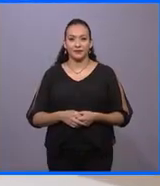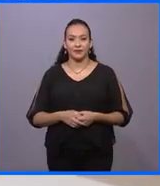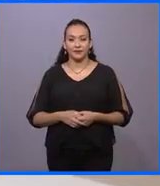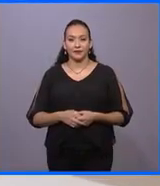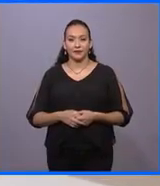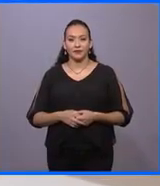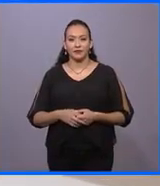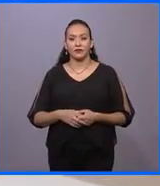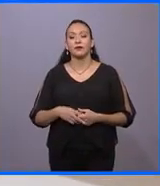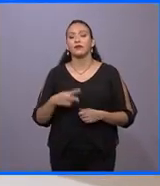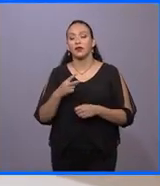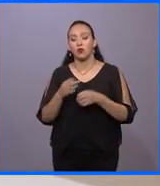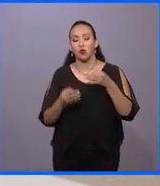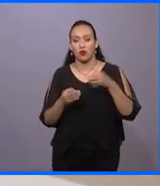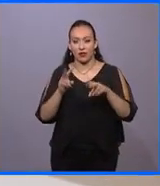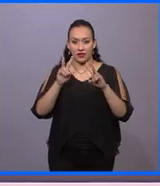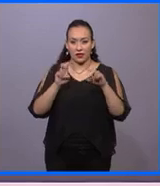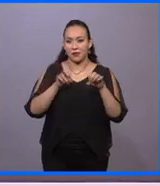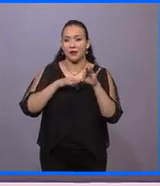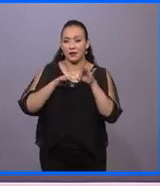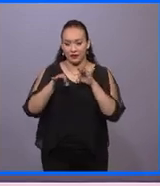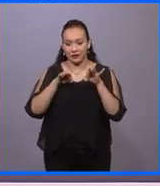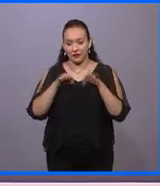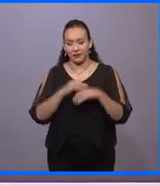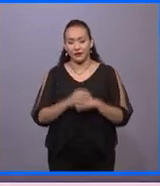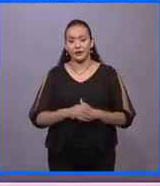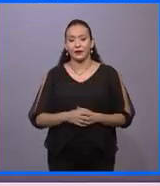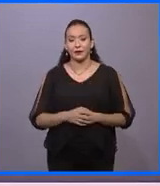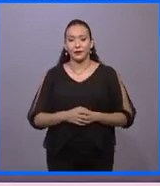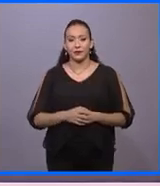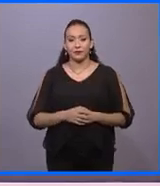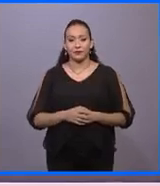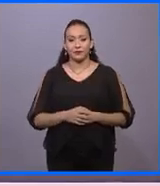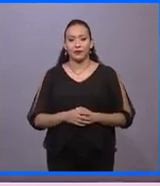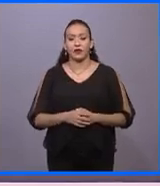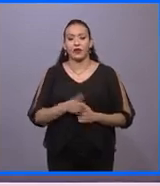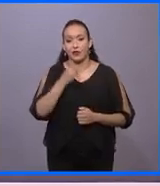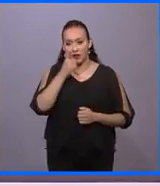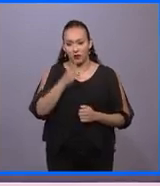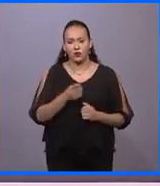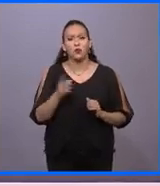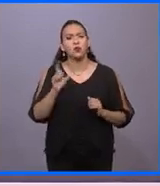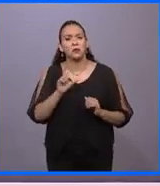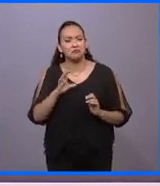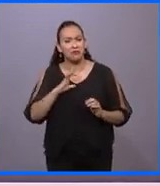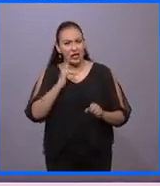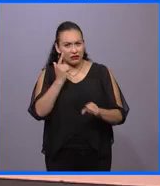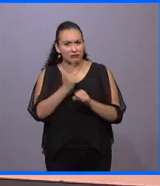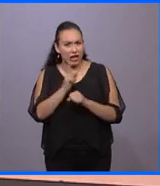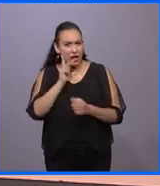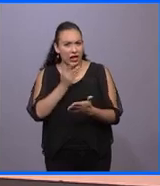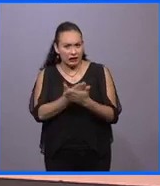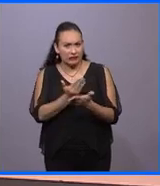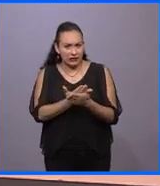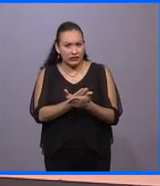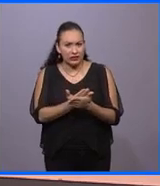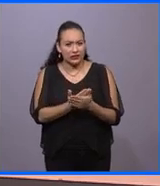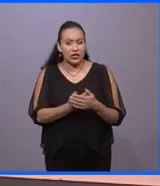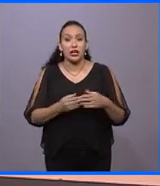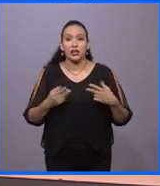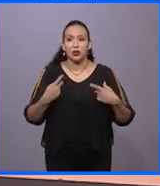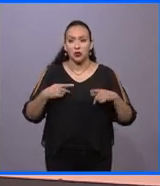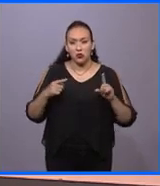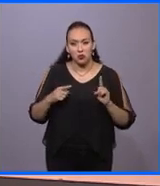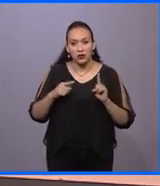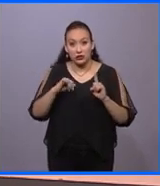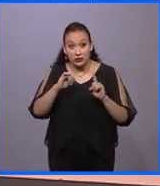El segundo tribunal colegiado en materia de trabajo del primer circuito estableció que cuando existe evidencia de que la actora sostuvo una